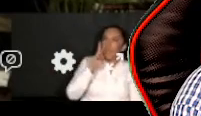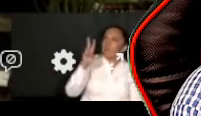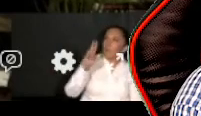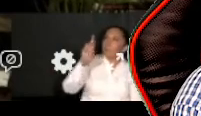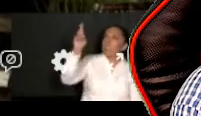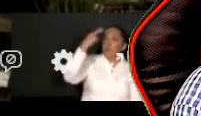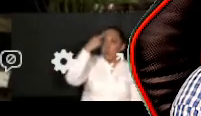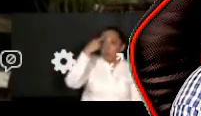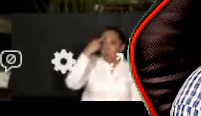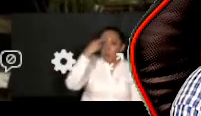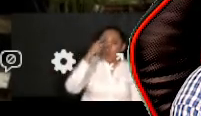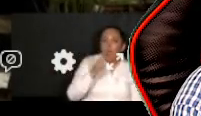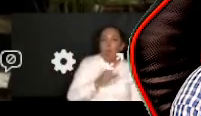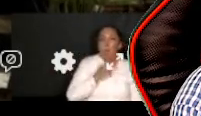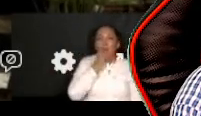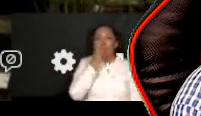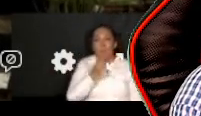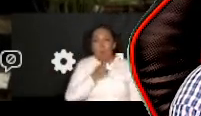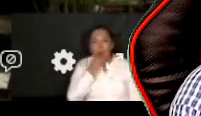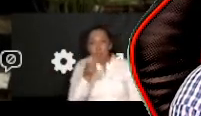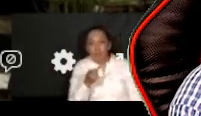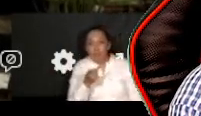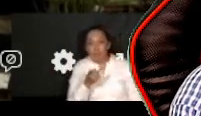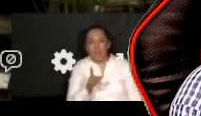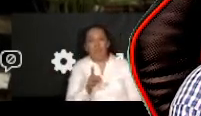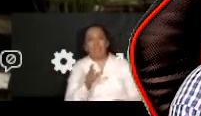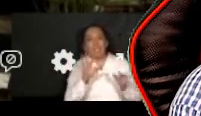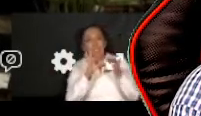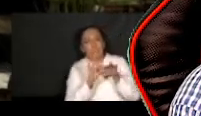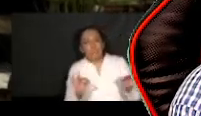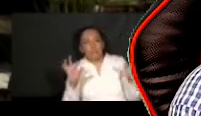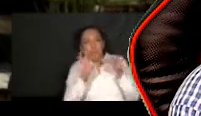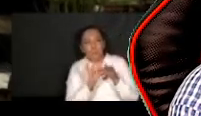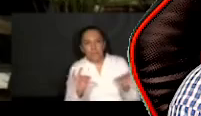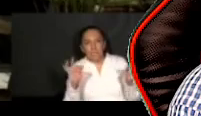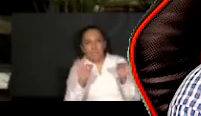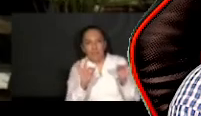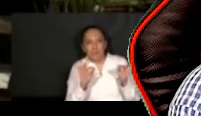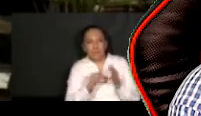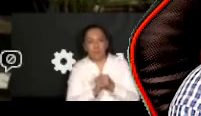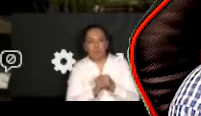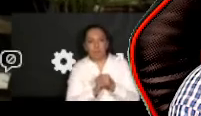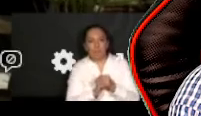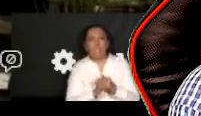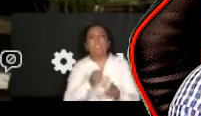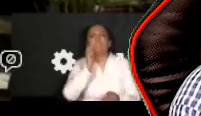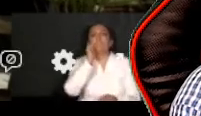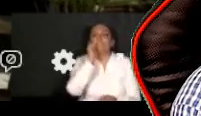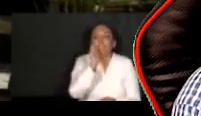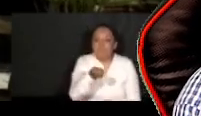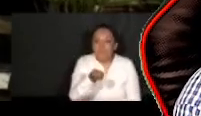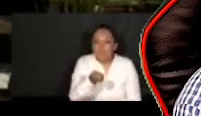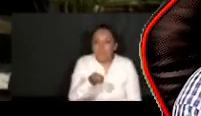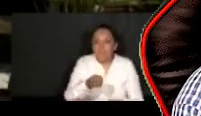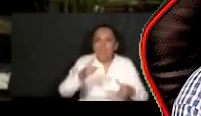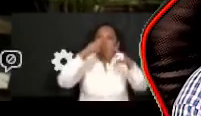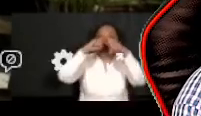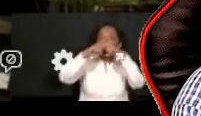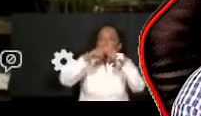gran poema de Ricardo López Méndez cuando describía en una estrofa el significado de la